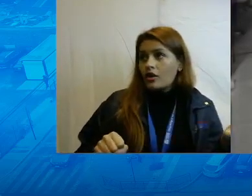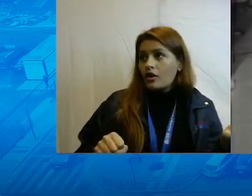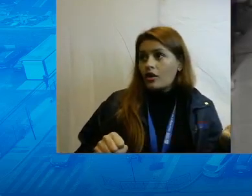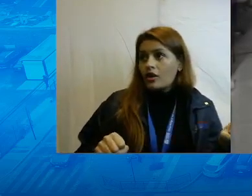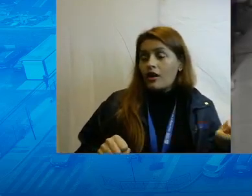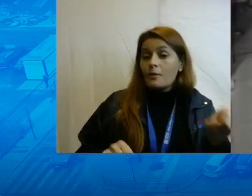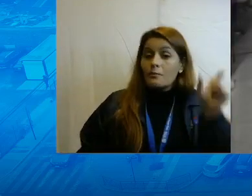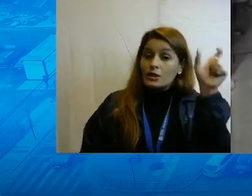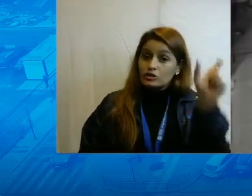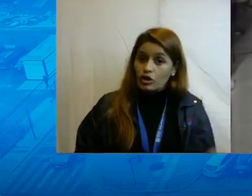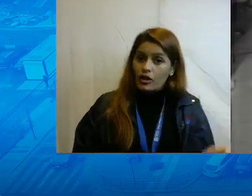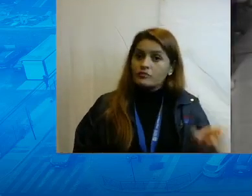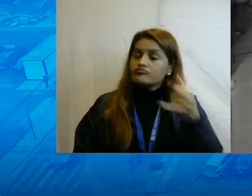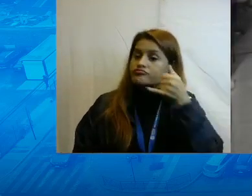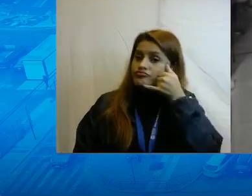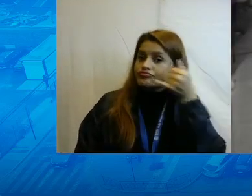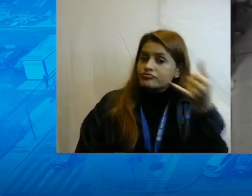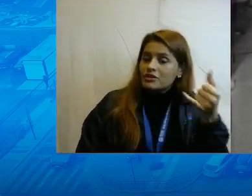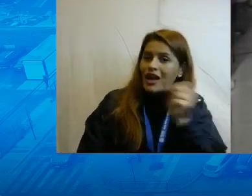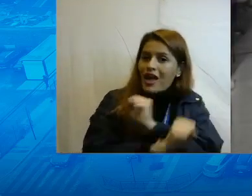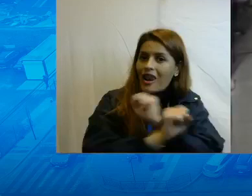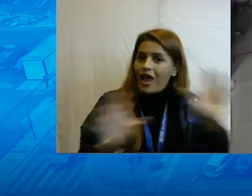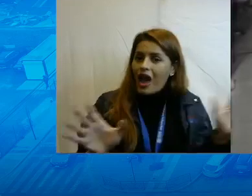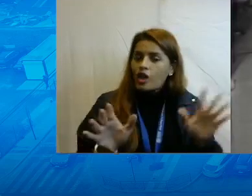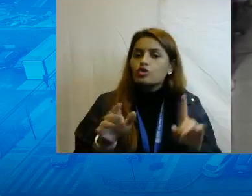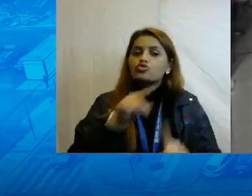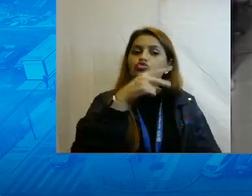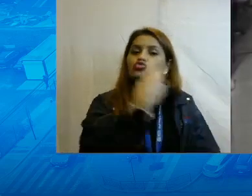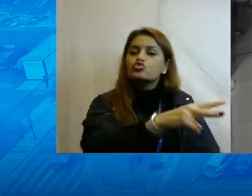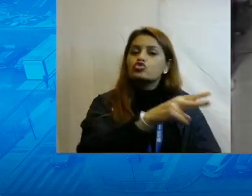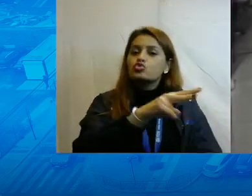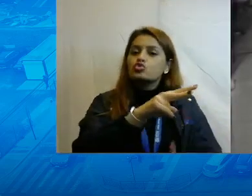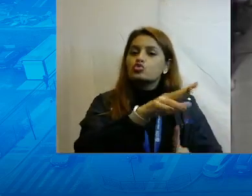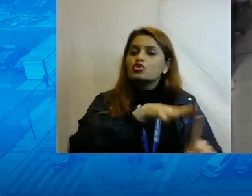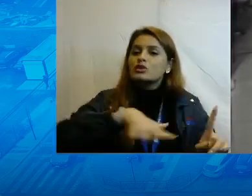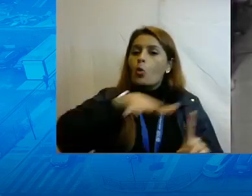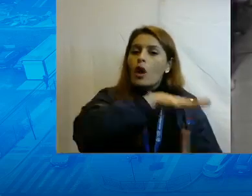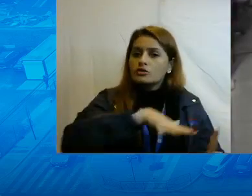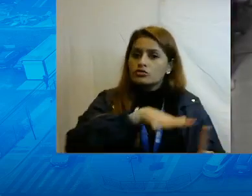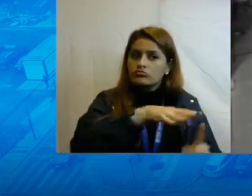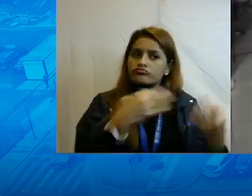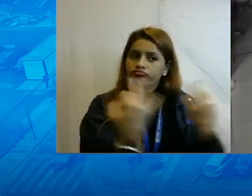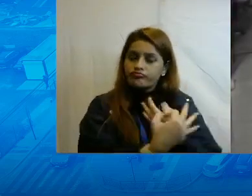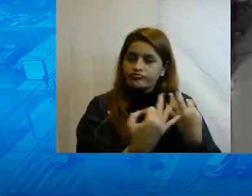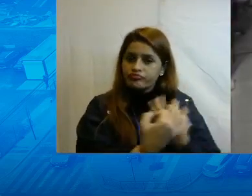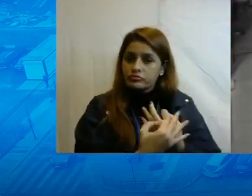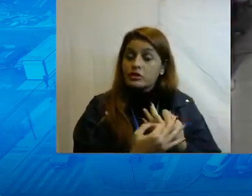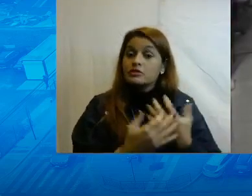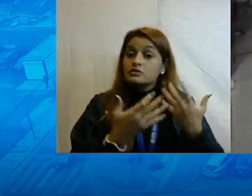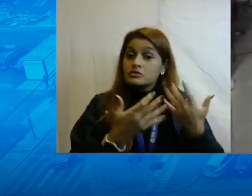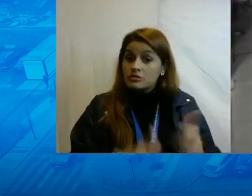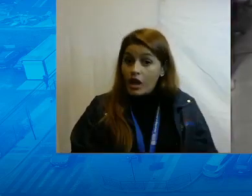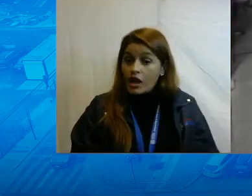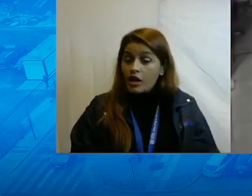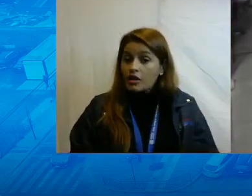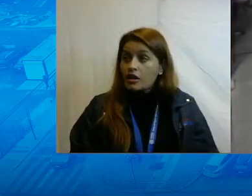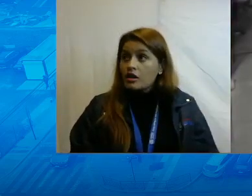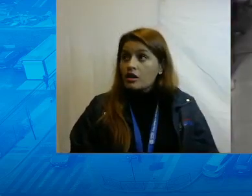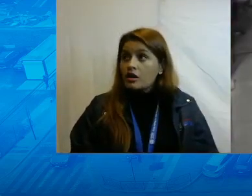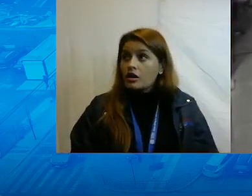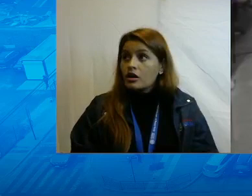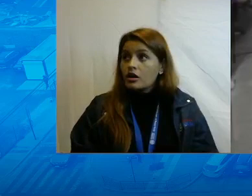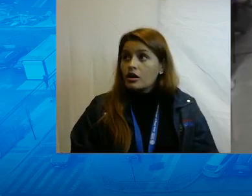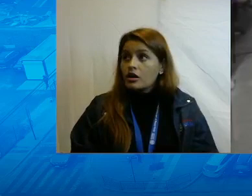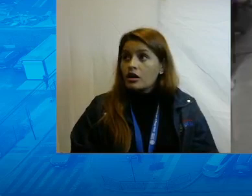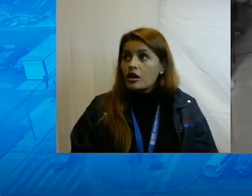vecinos, para aclarar la situación, cuál es el requerimiento, lo específico, y ese contacto ya se hizo, no solamente con